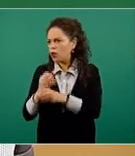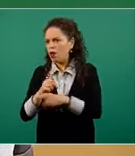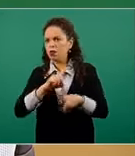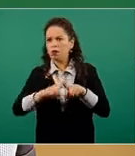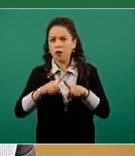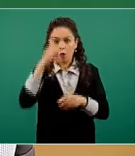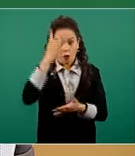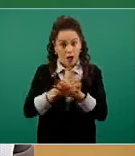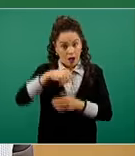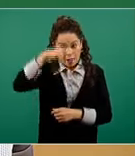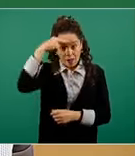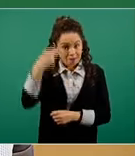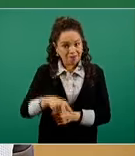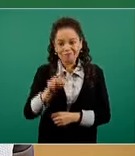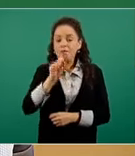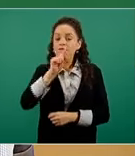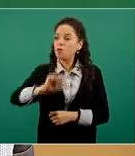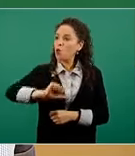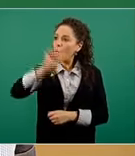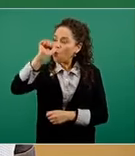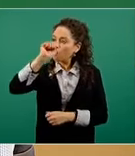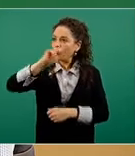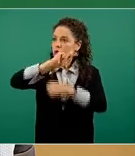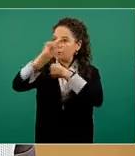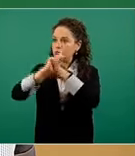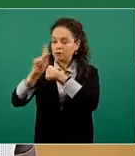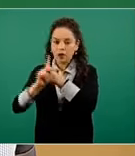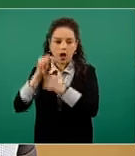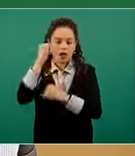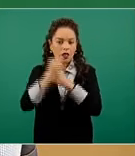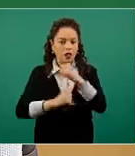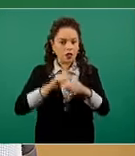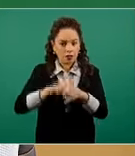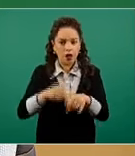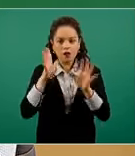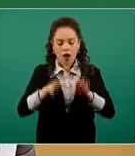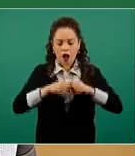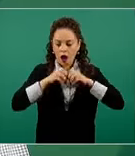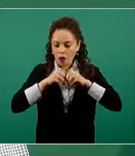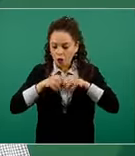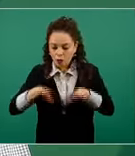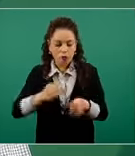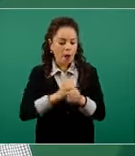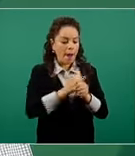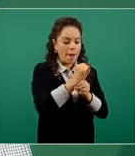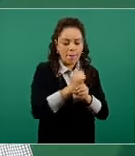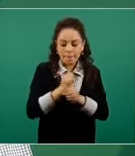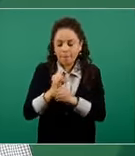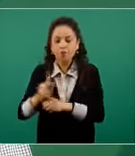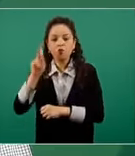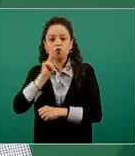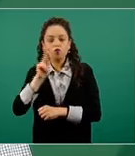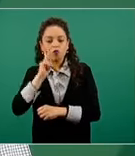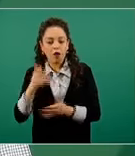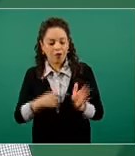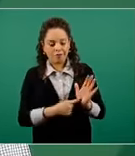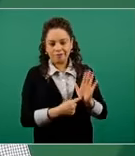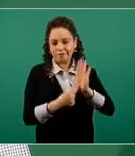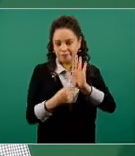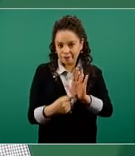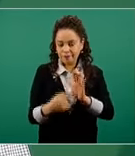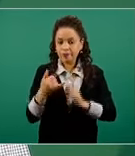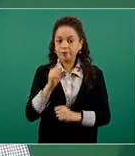nivel internacional se ha explorado, se ha publicado o se ha llevado a cabo estos ensayos. Los posicionamientos